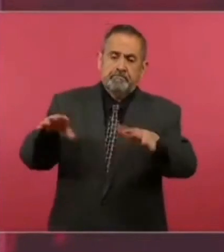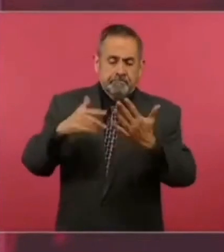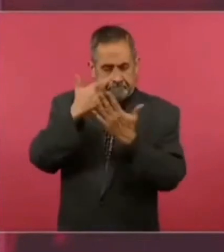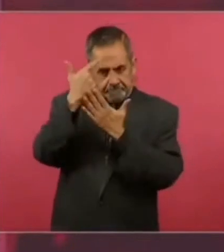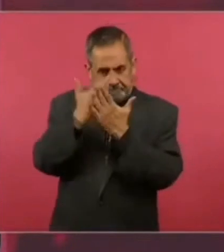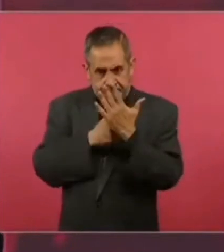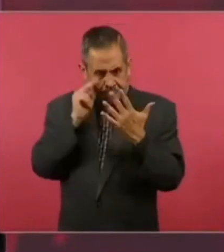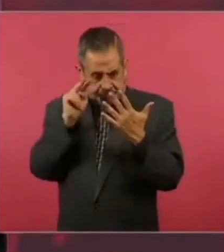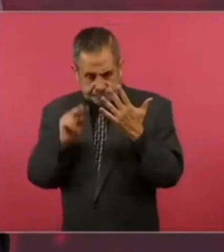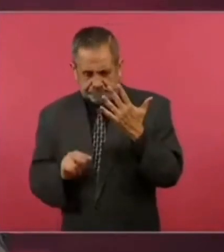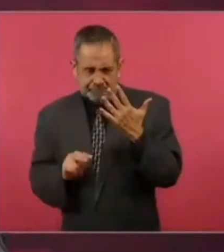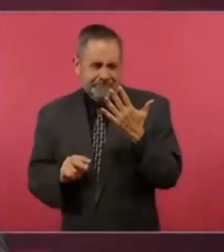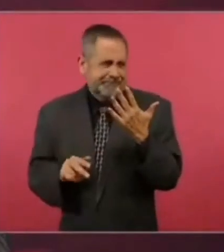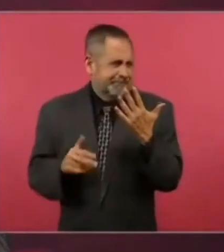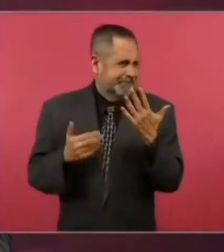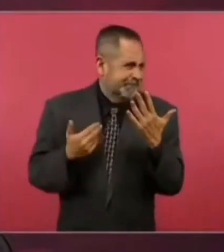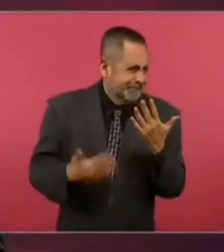saben